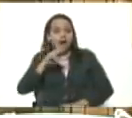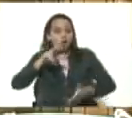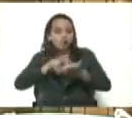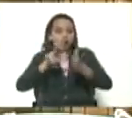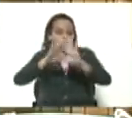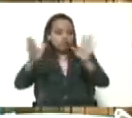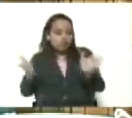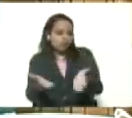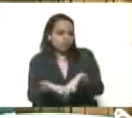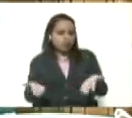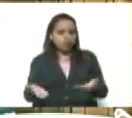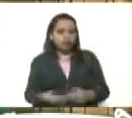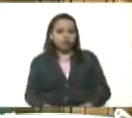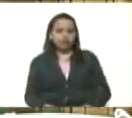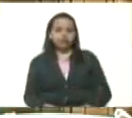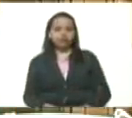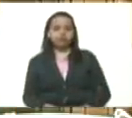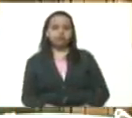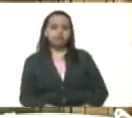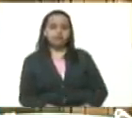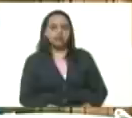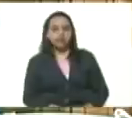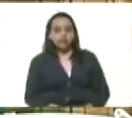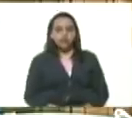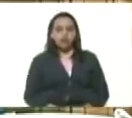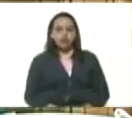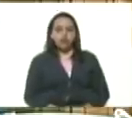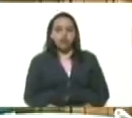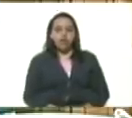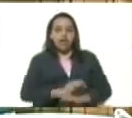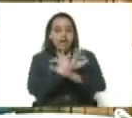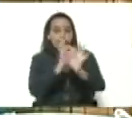mundo. La única medicina